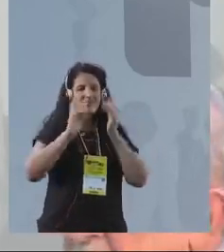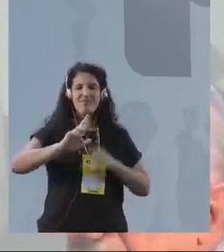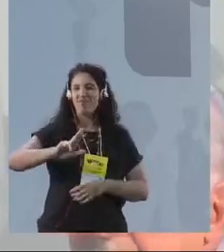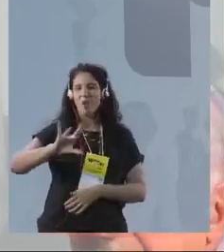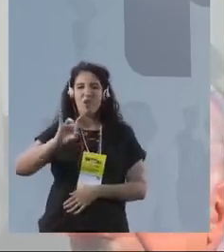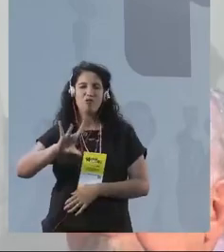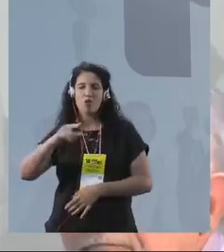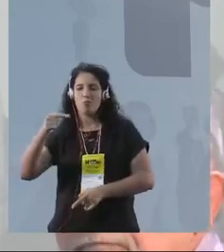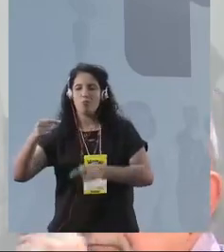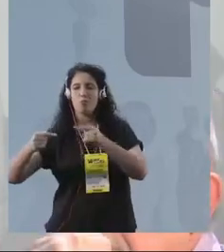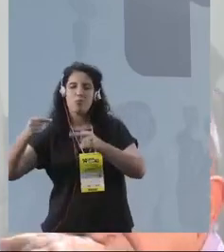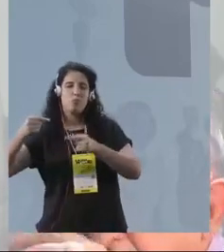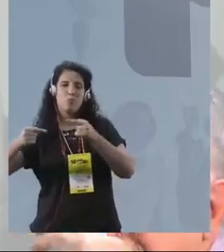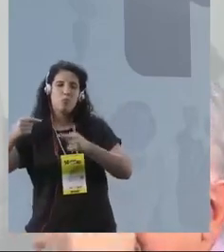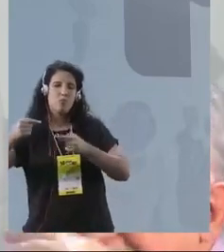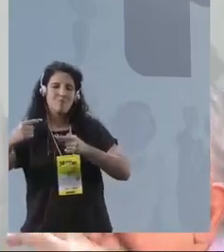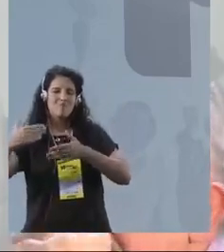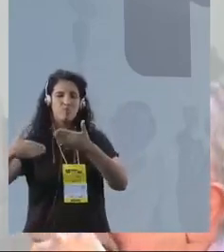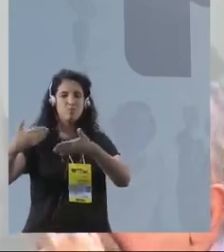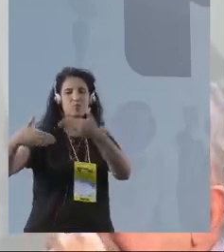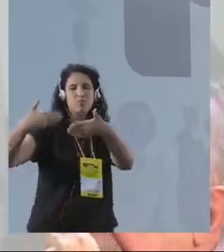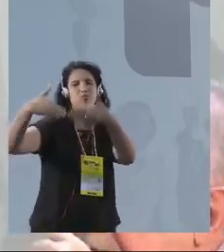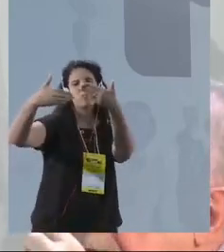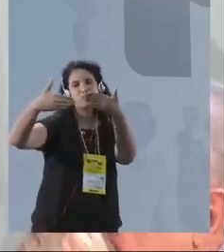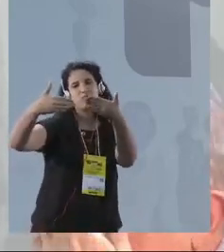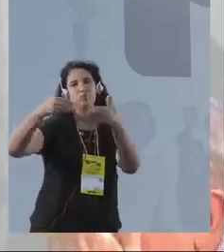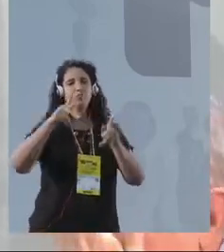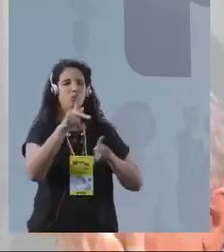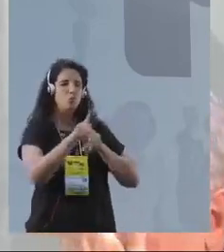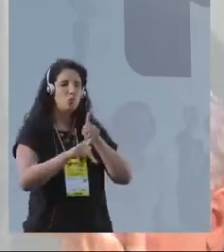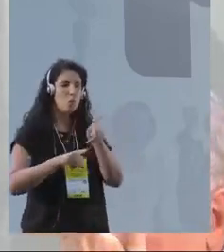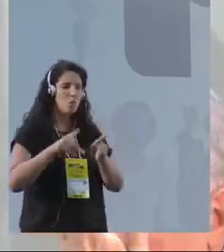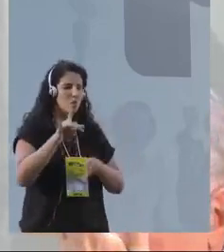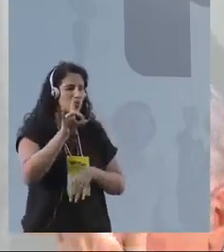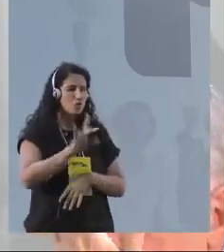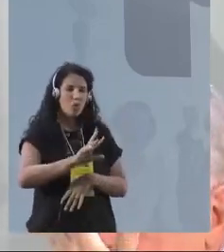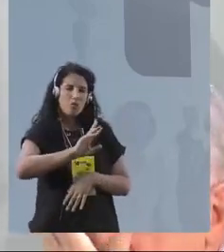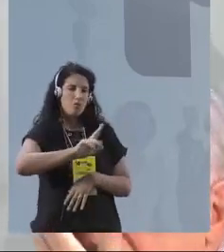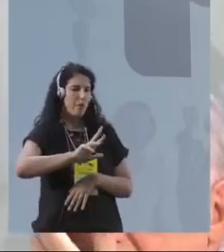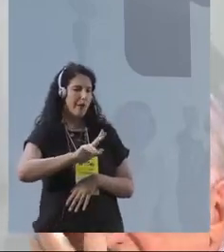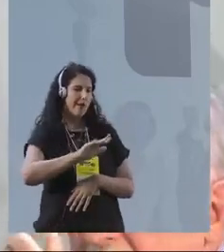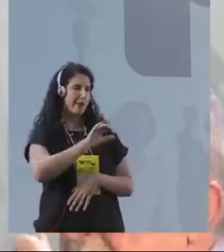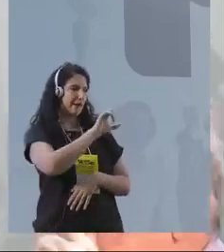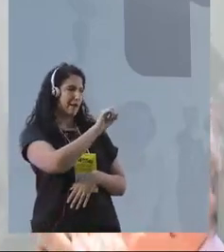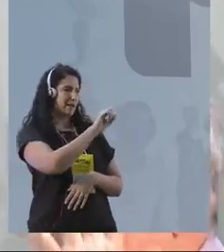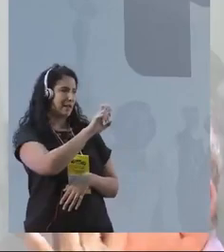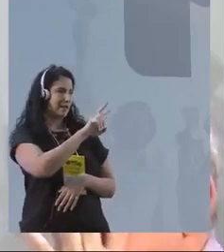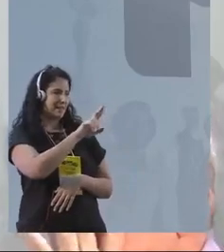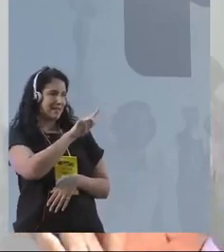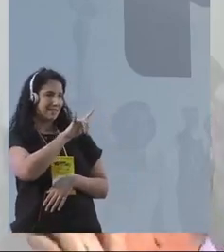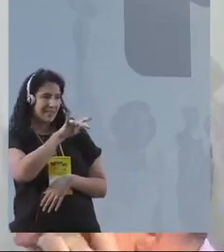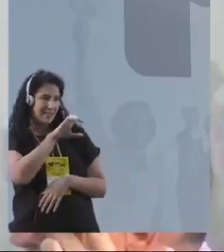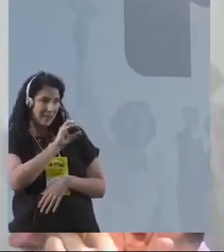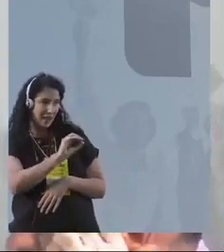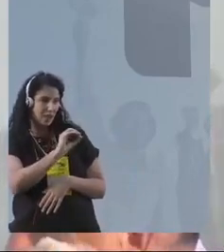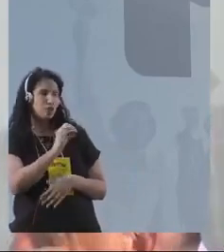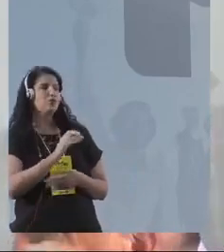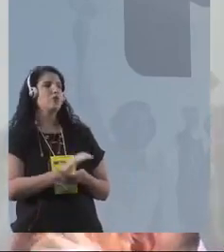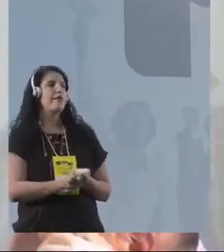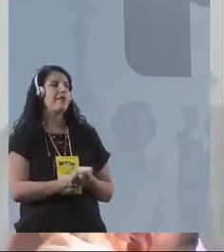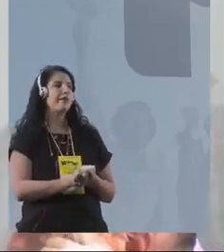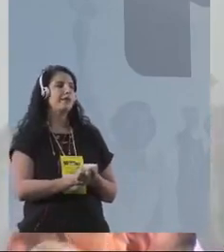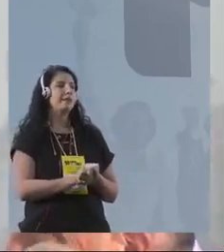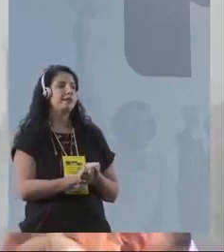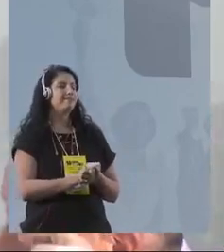el desarrollo de nuestros pueblos. Sergio, ustedes con esta